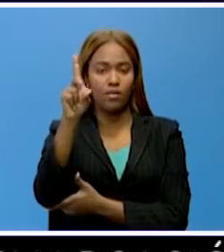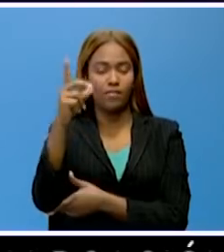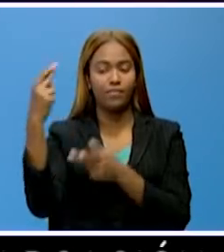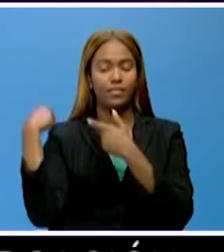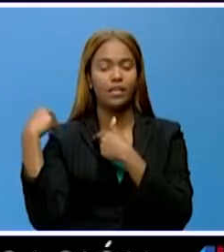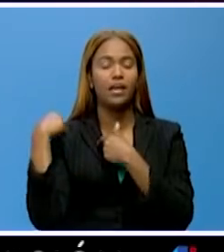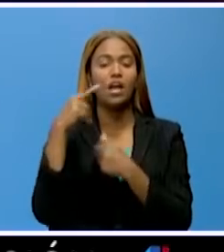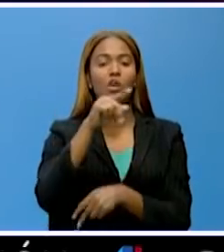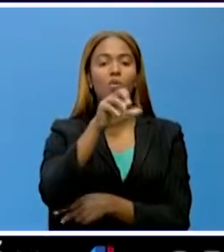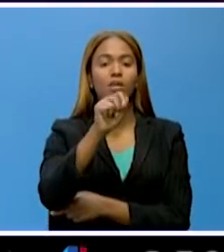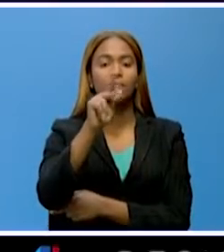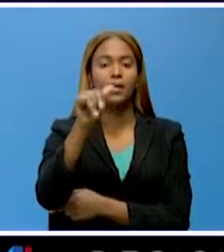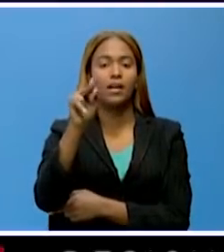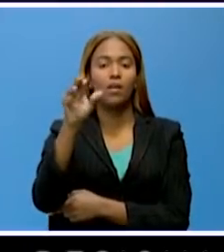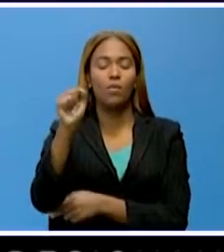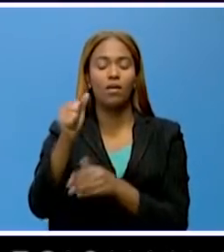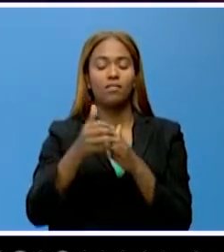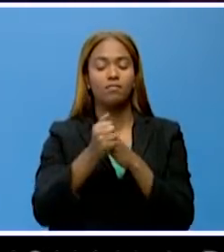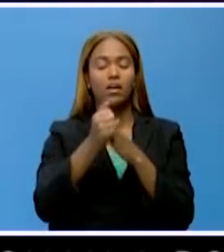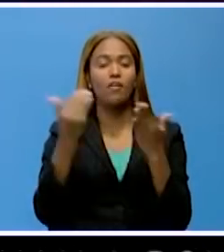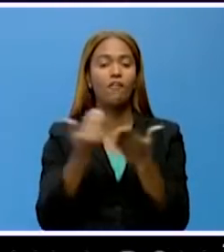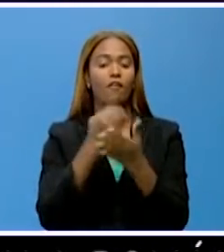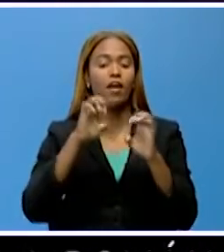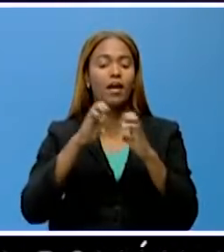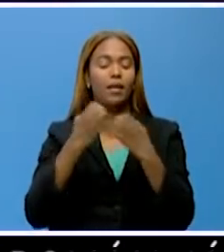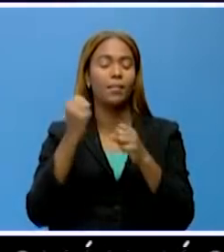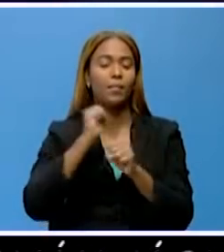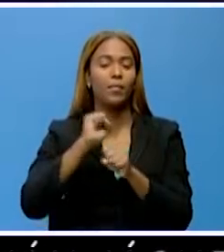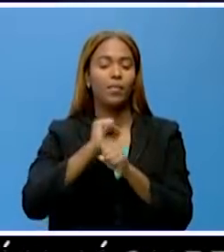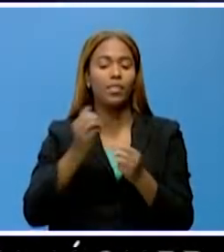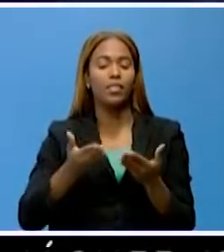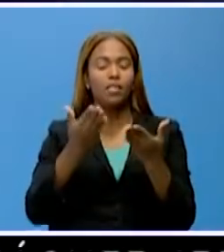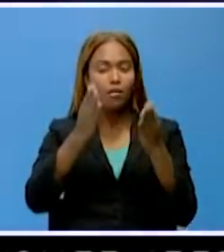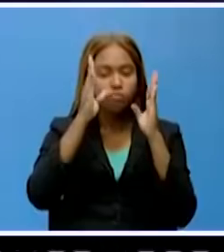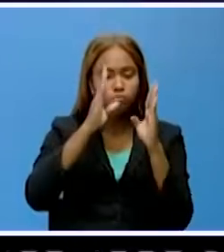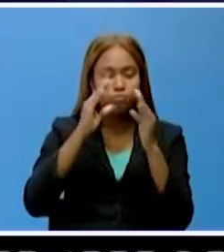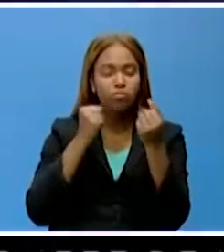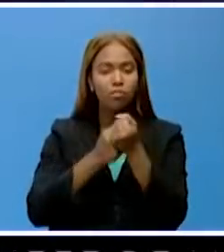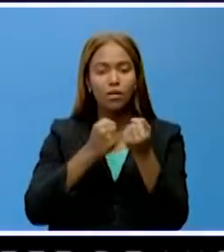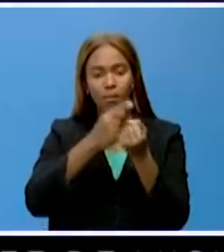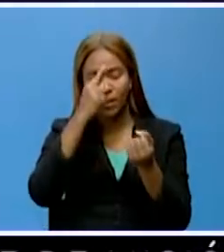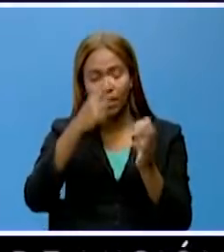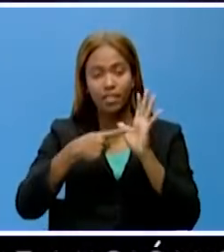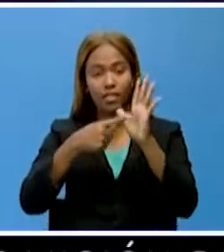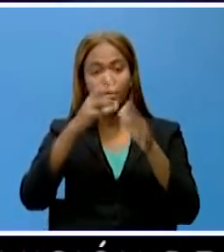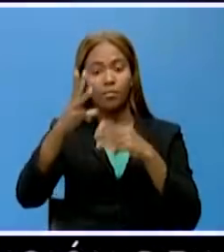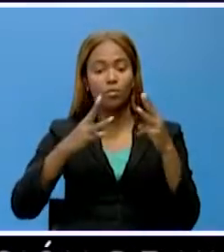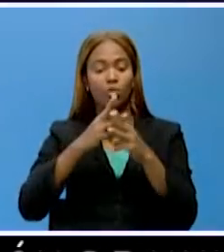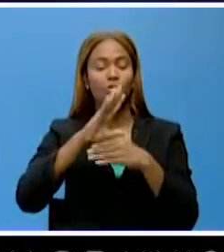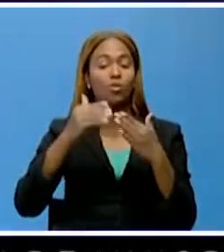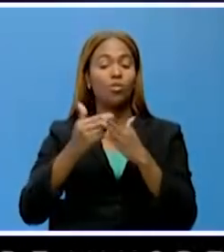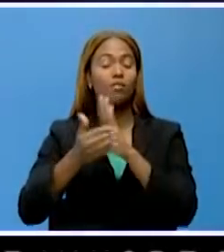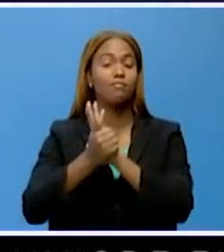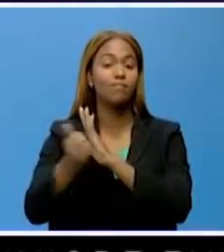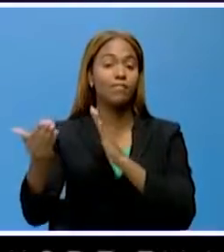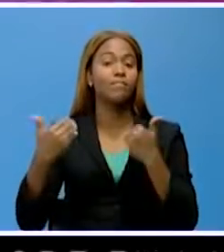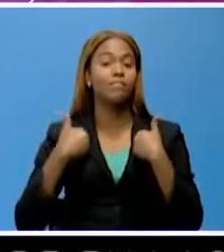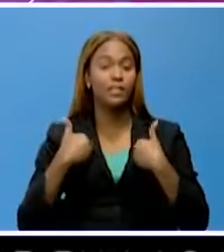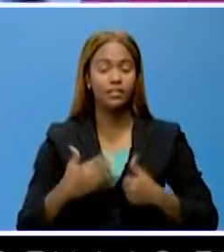Luis Paniagua, en representación de un nuevo equipo de trabajo que le está brindando todo su apoyo para mostrarle al mundo todo el talento que